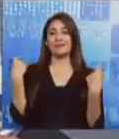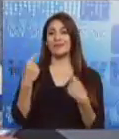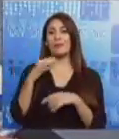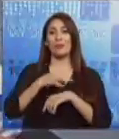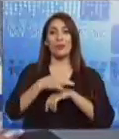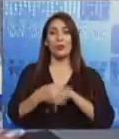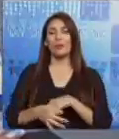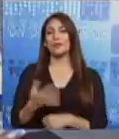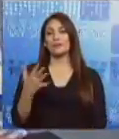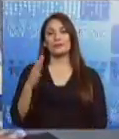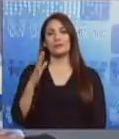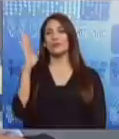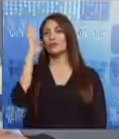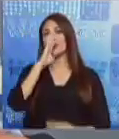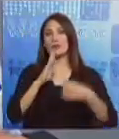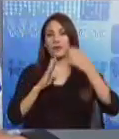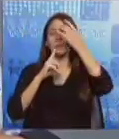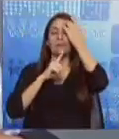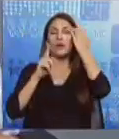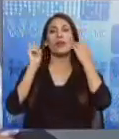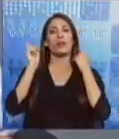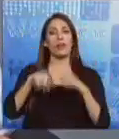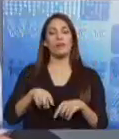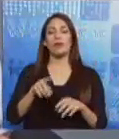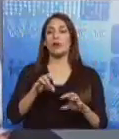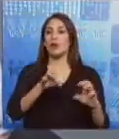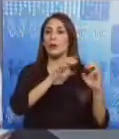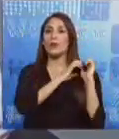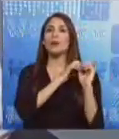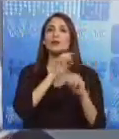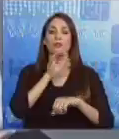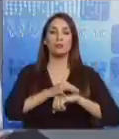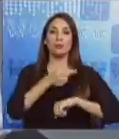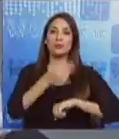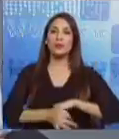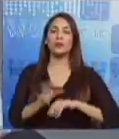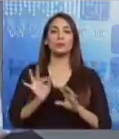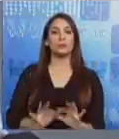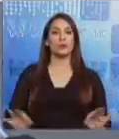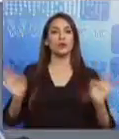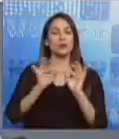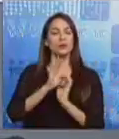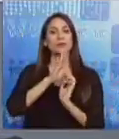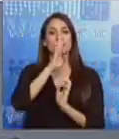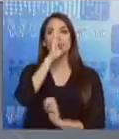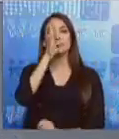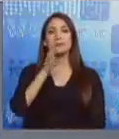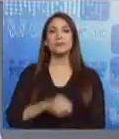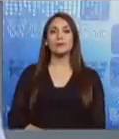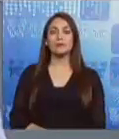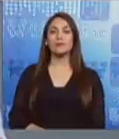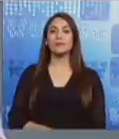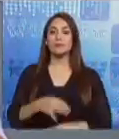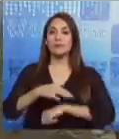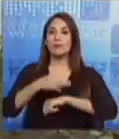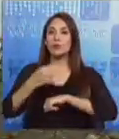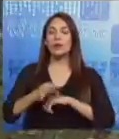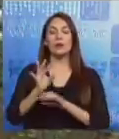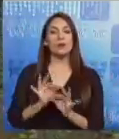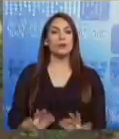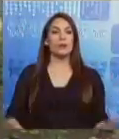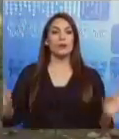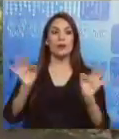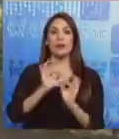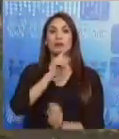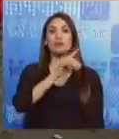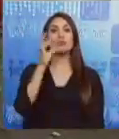se caracteriza por eso, pero debería ser algo que deberíamos fomentar cada día más, ¿no? Tratar de llegar a tiempo. La